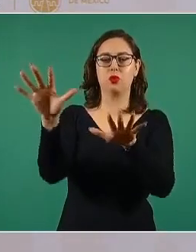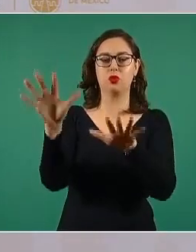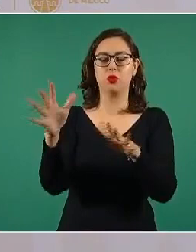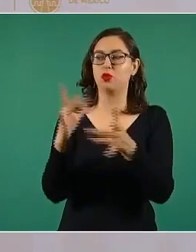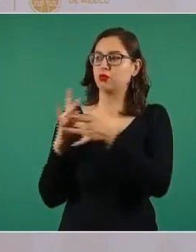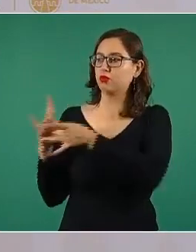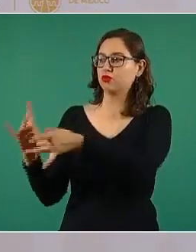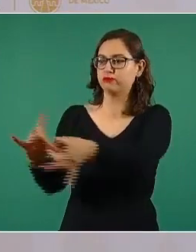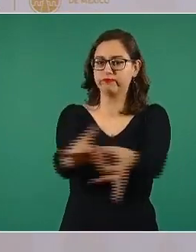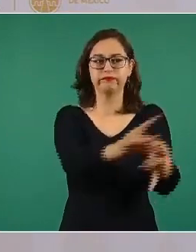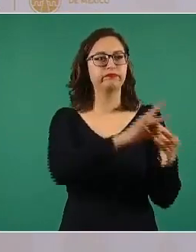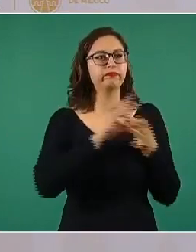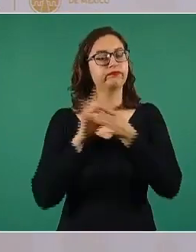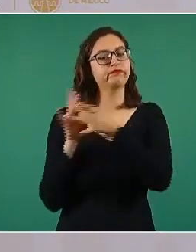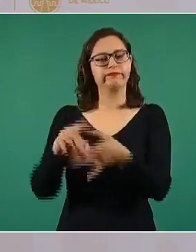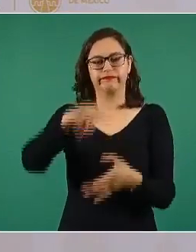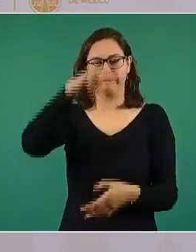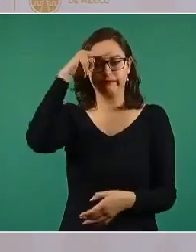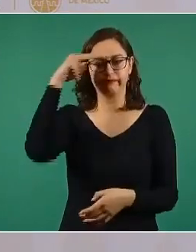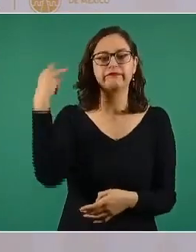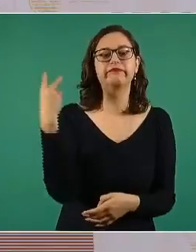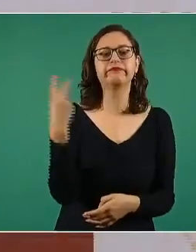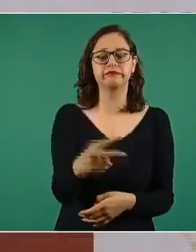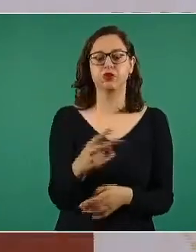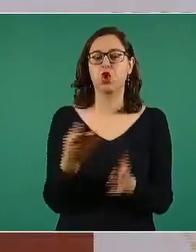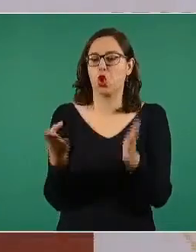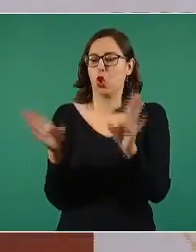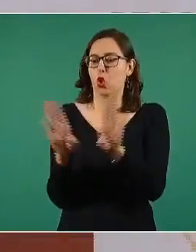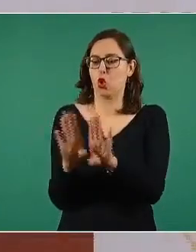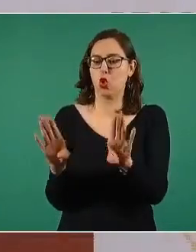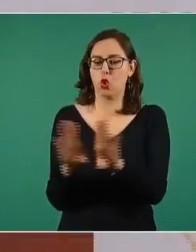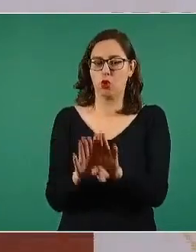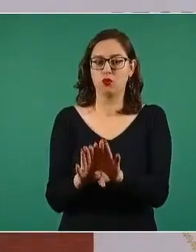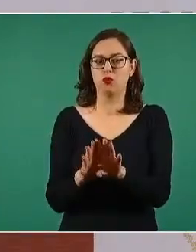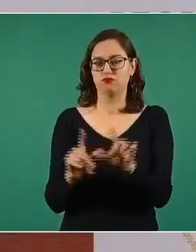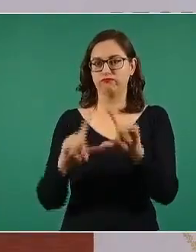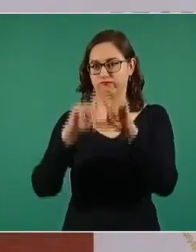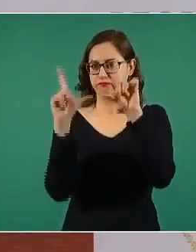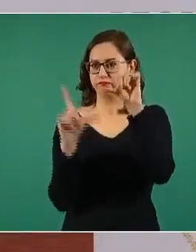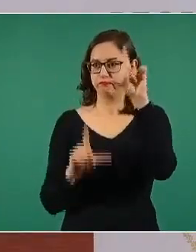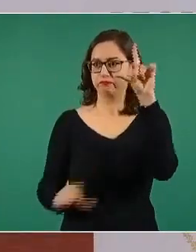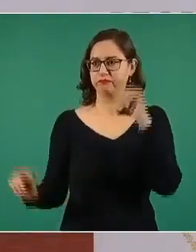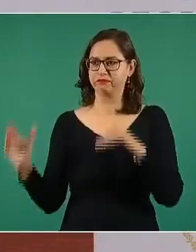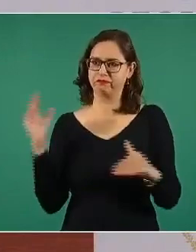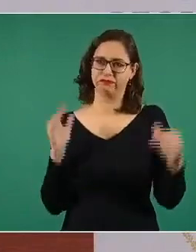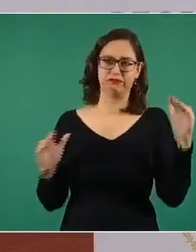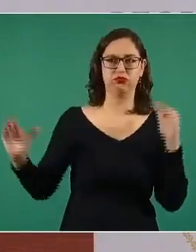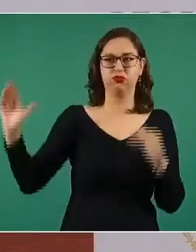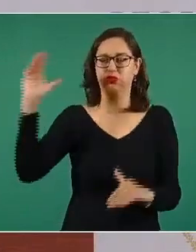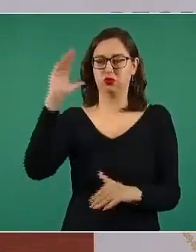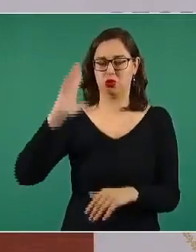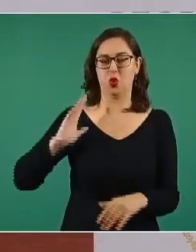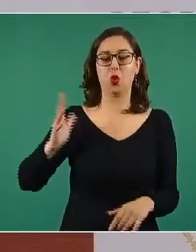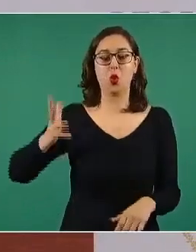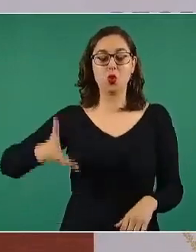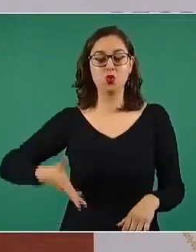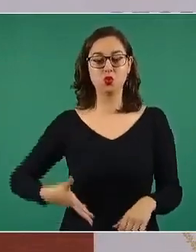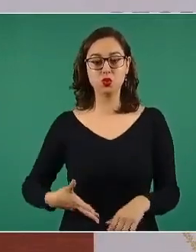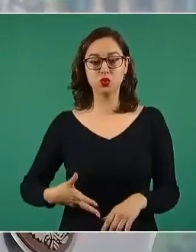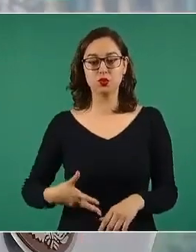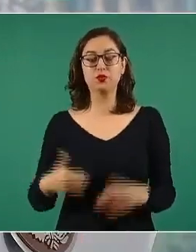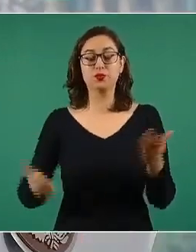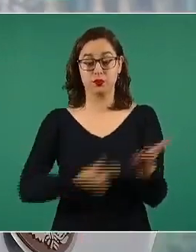nos une en la diversidad de la grandeza de México que nos enorgullece. La Ciudad de México tiene una